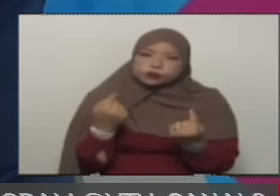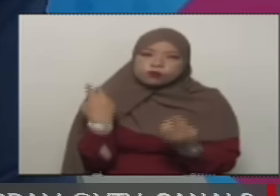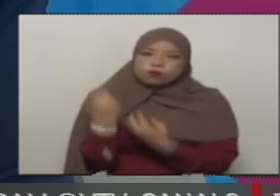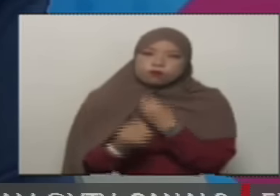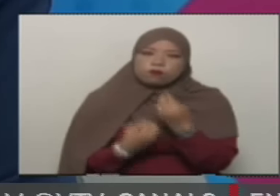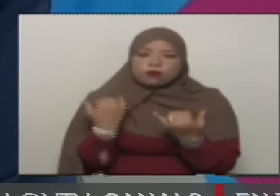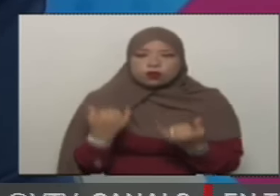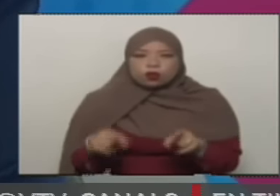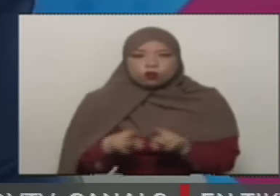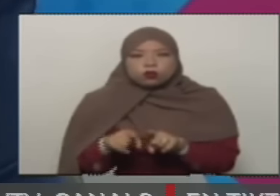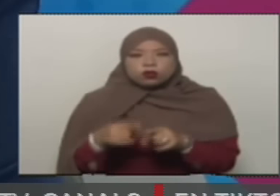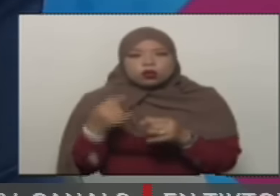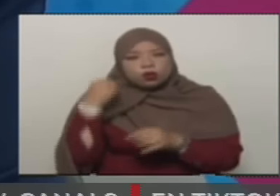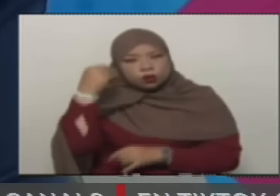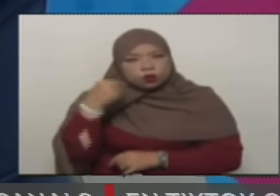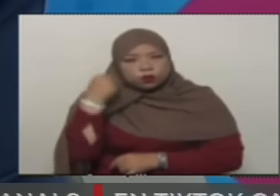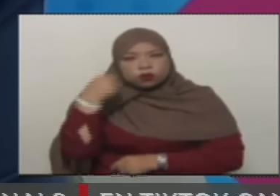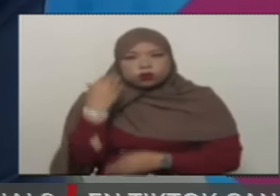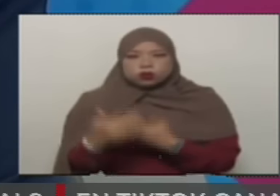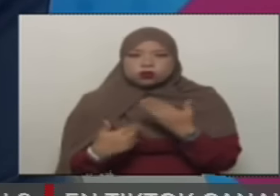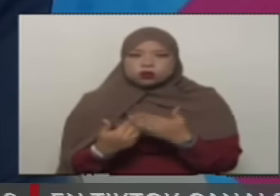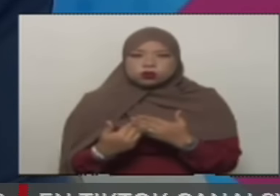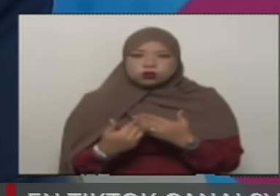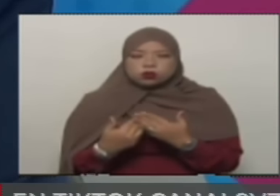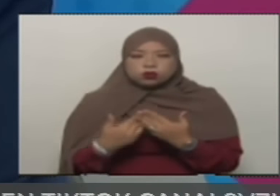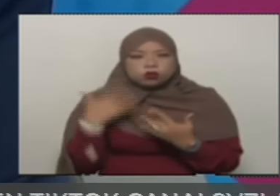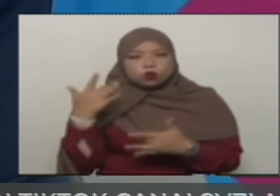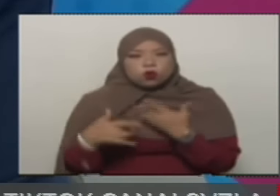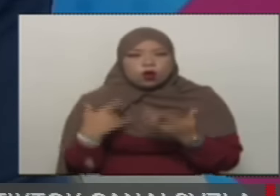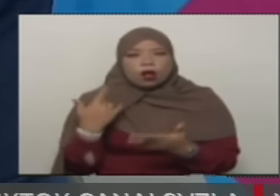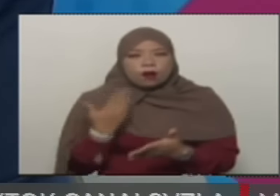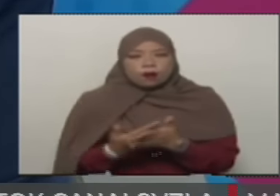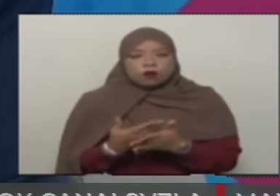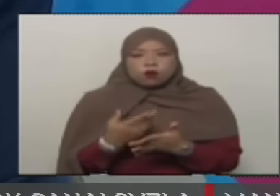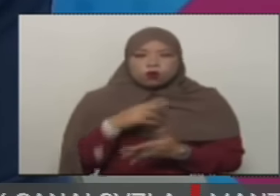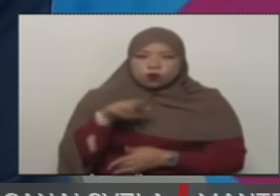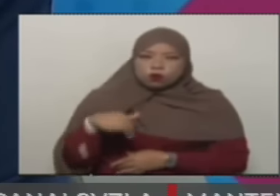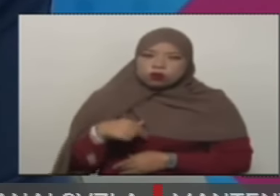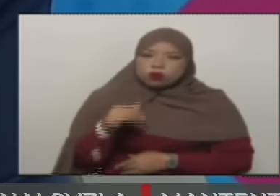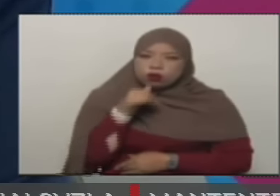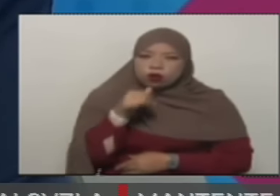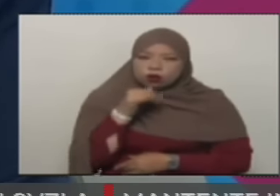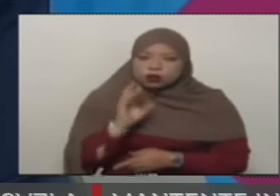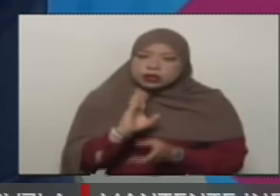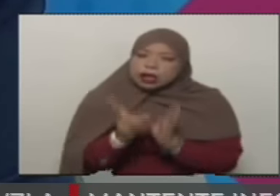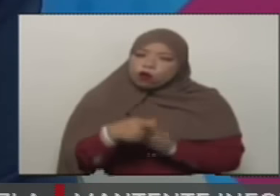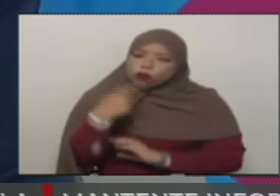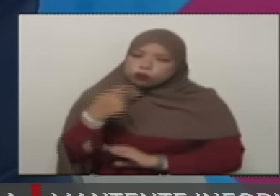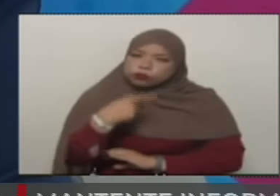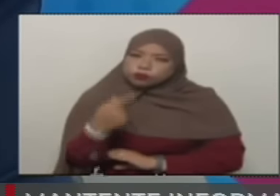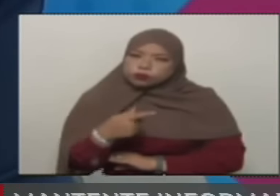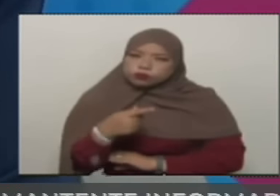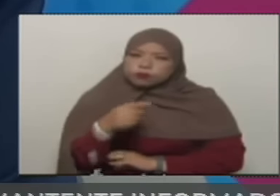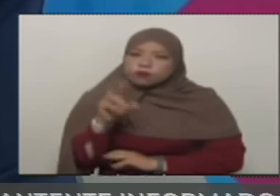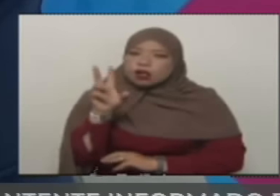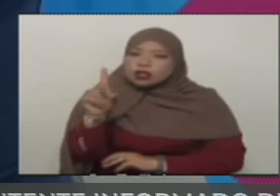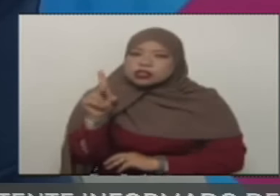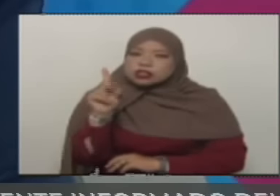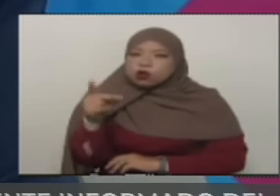abona a esta reflexión que usted acaba de hacer sobre los equilibrios geoestratégicos y geoeconómicos. El yuan ya es la segunda